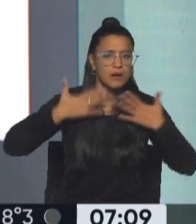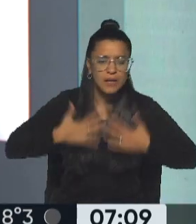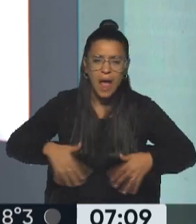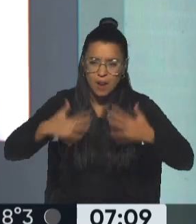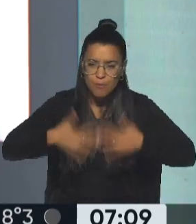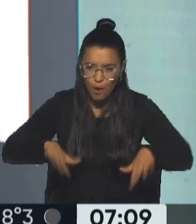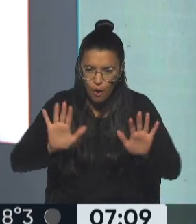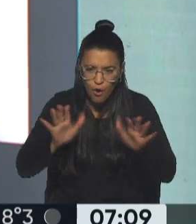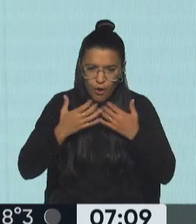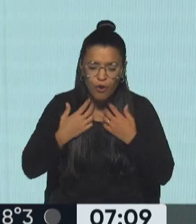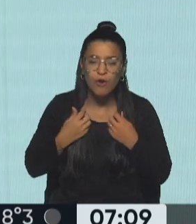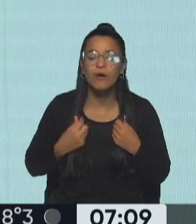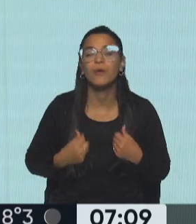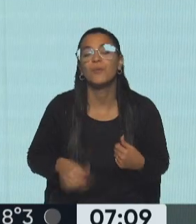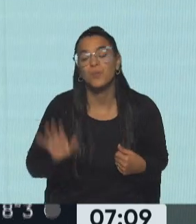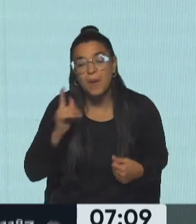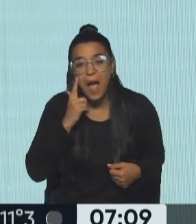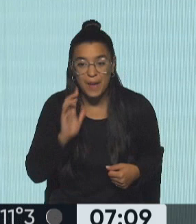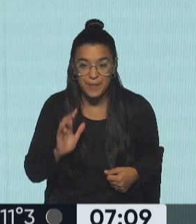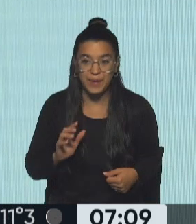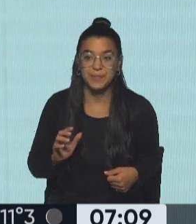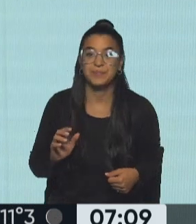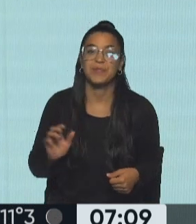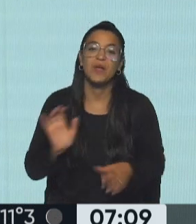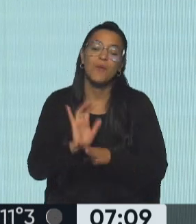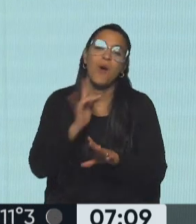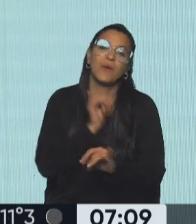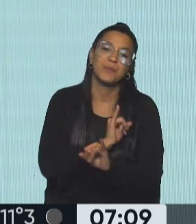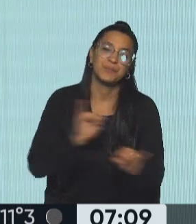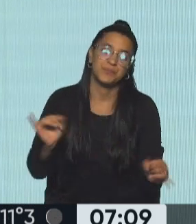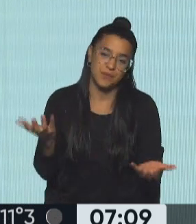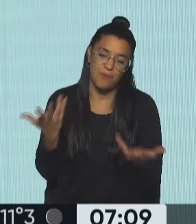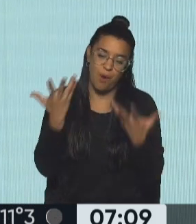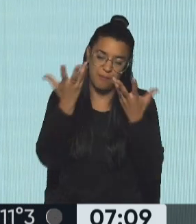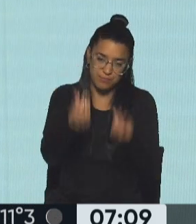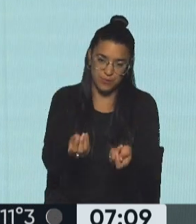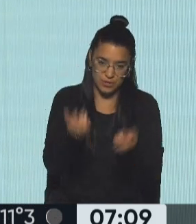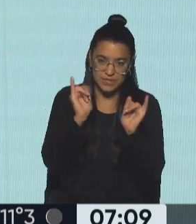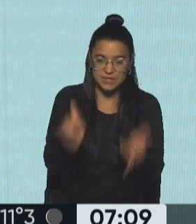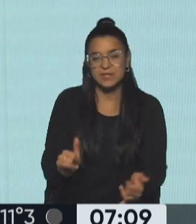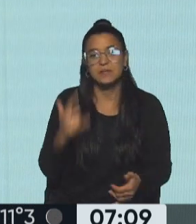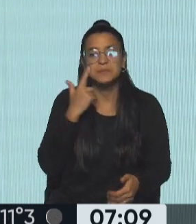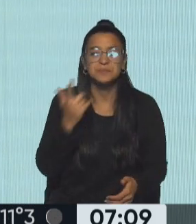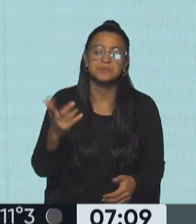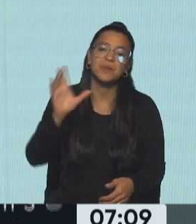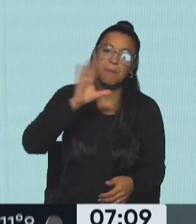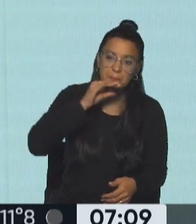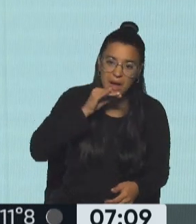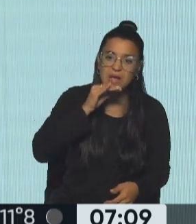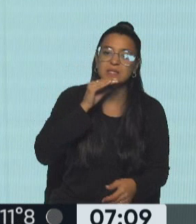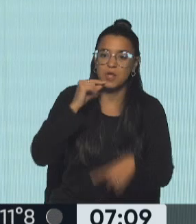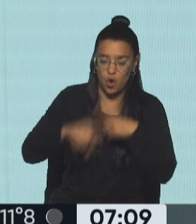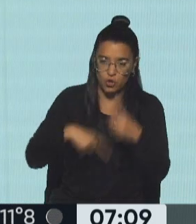dicen bueno a ver es una señal contribuye a remarcar que Sergio massa